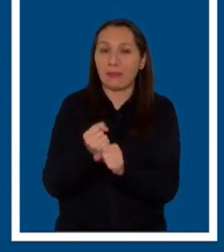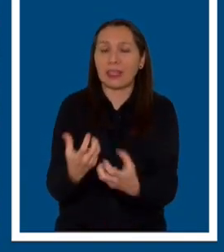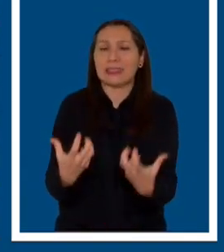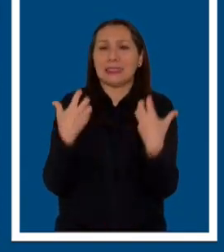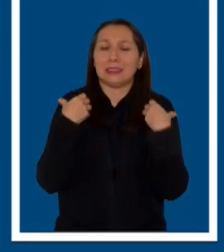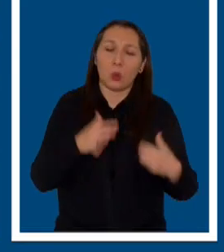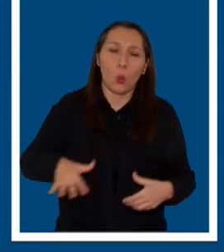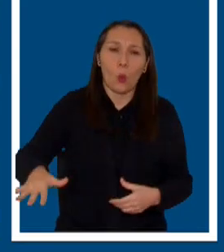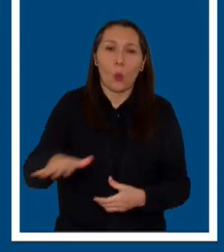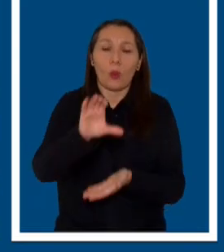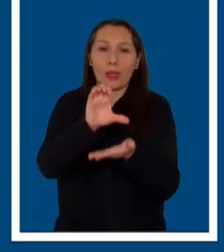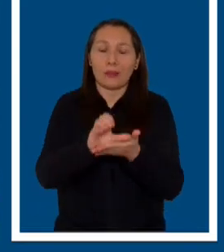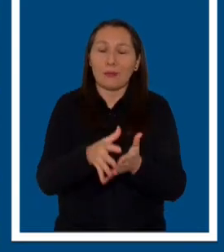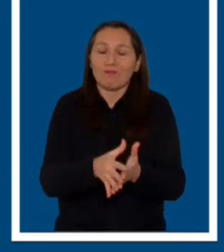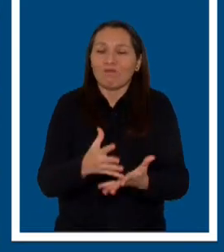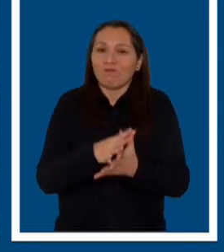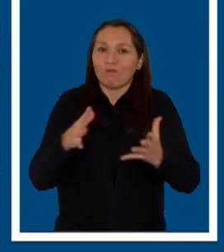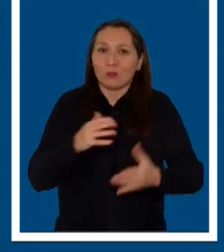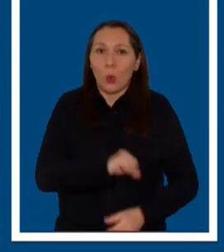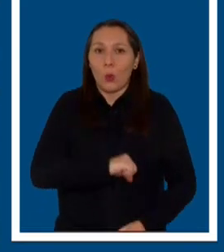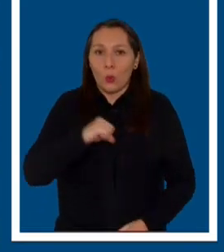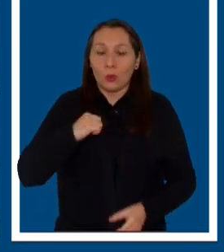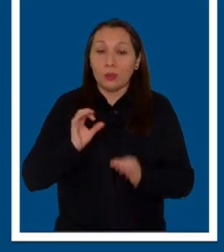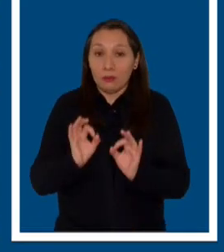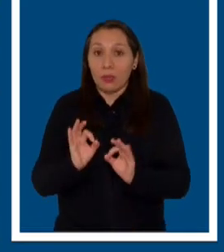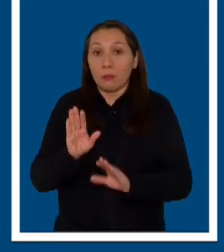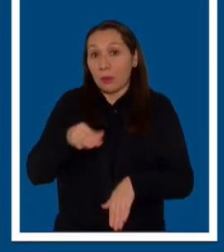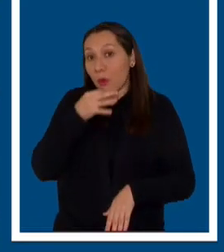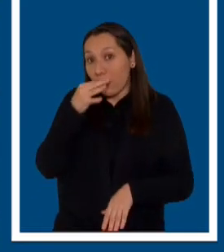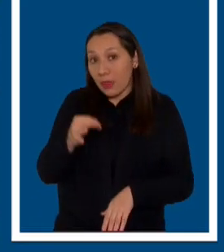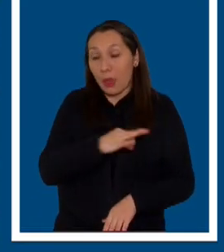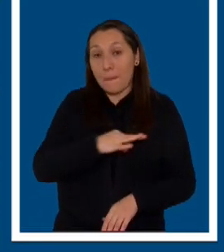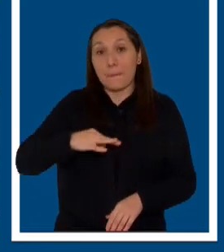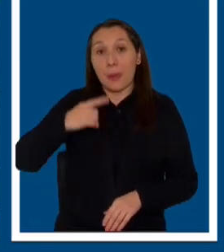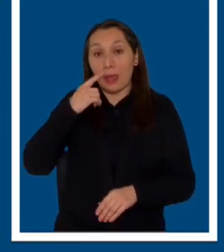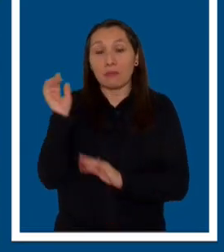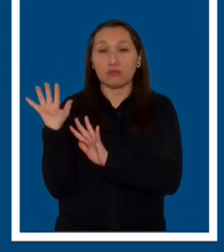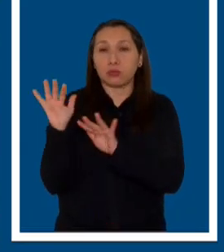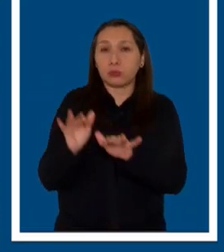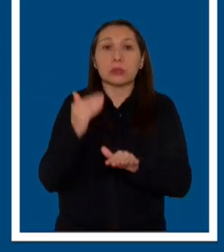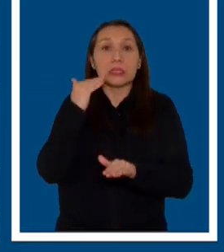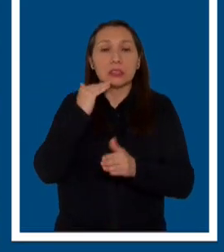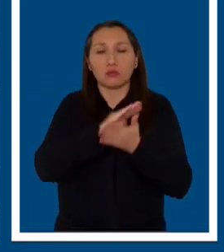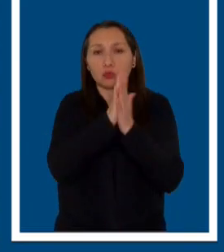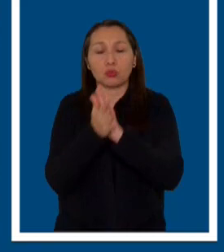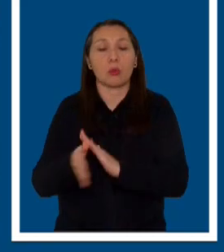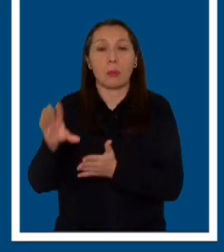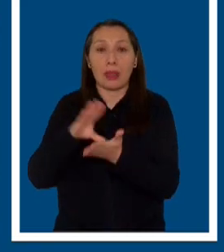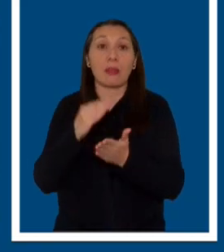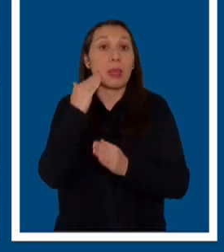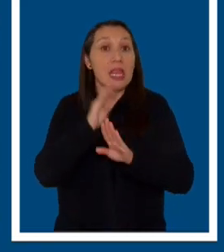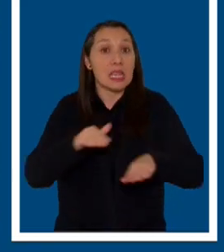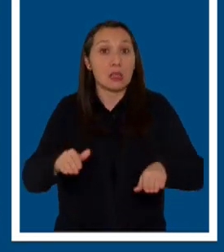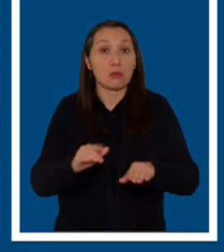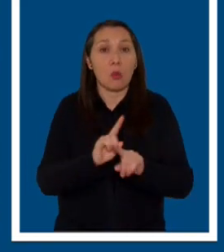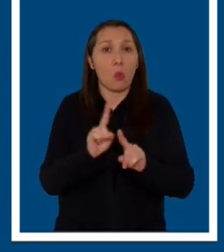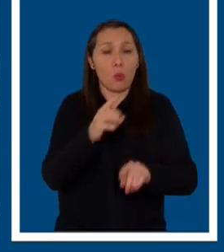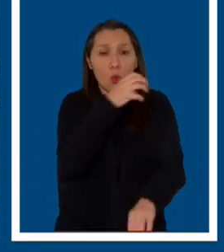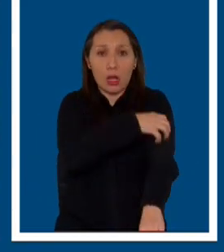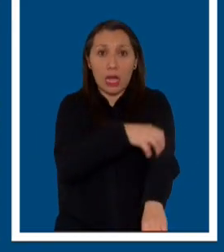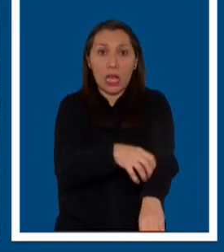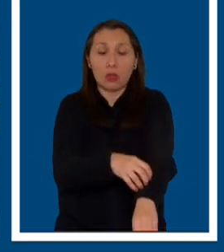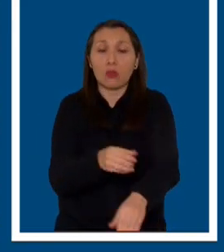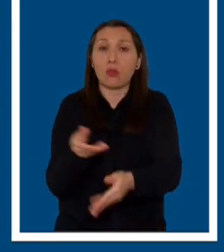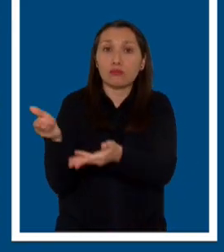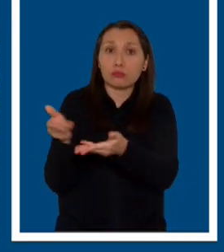estado y eso nos pone muy muy orgullosos efectivamente como señalaba el ministro vamos a niños de todo el país Incluyendo a niños que no son de las regiones